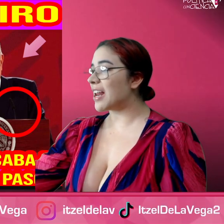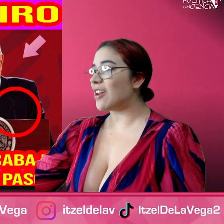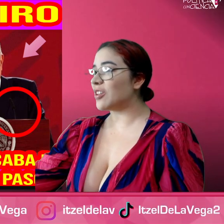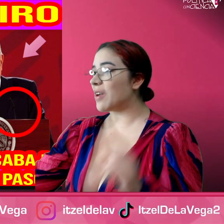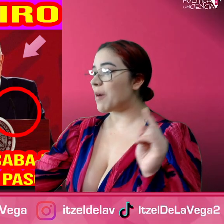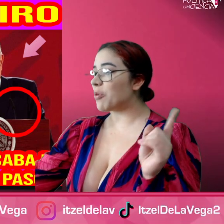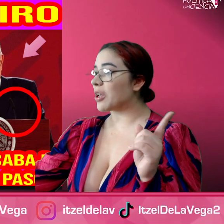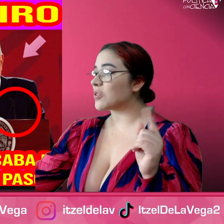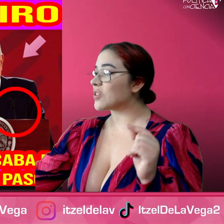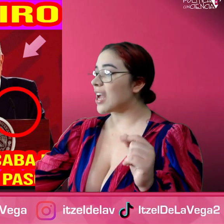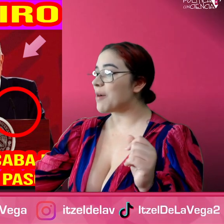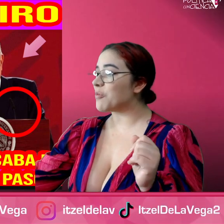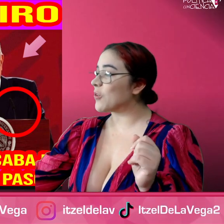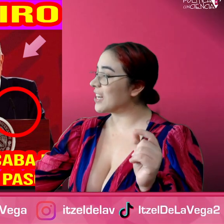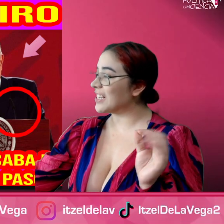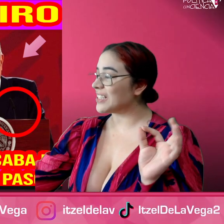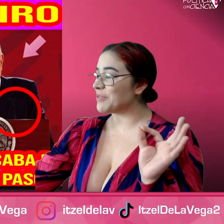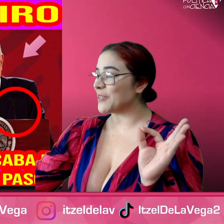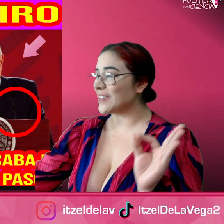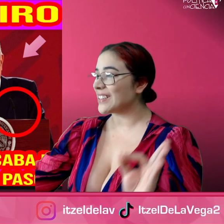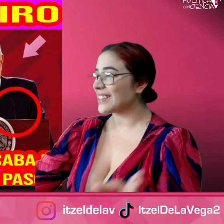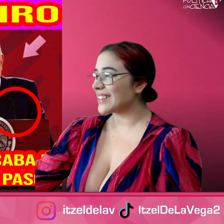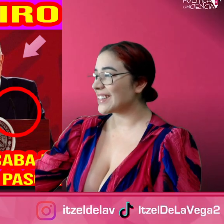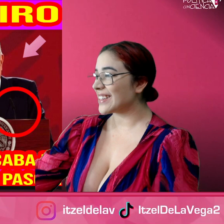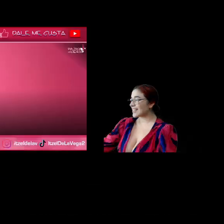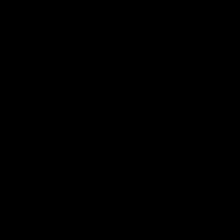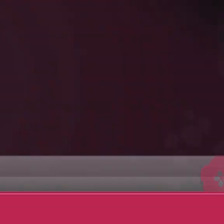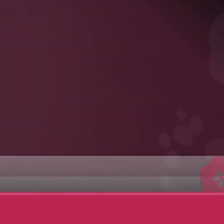escuchado a tu amiga La Notivega? Porque eso está buenísimo.